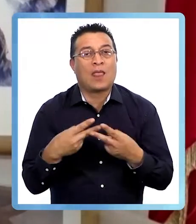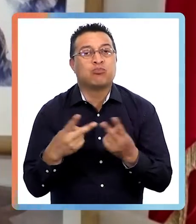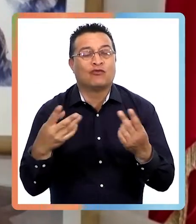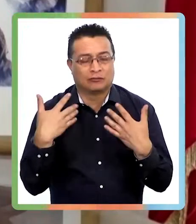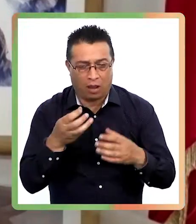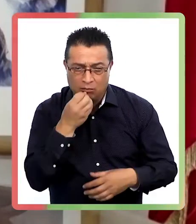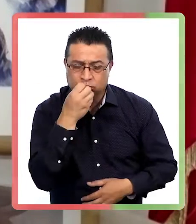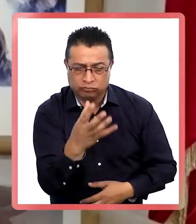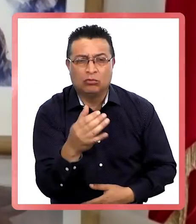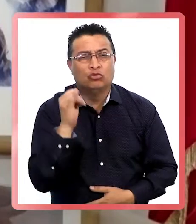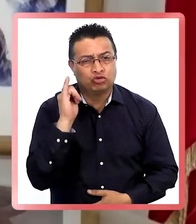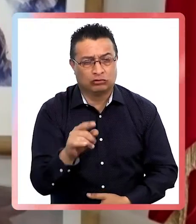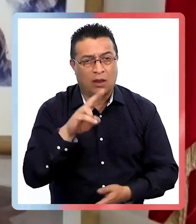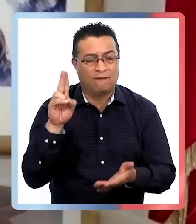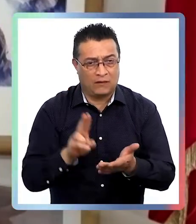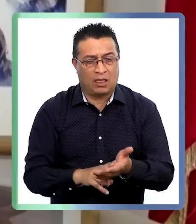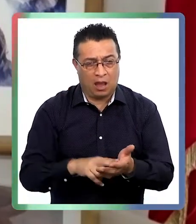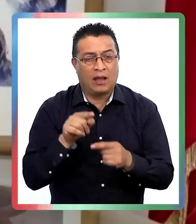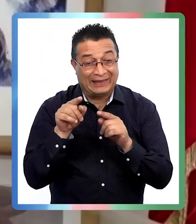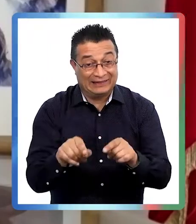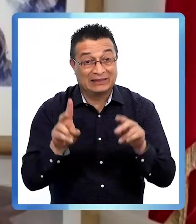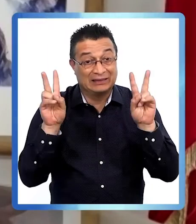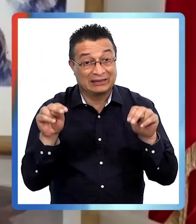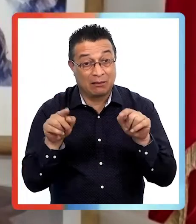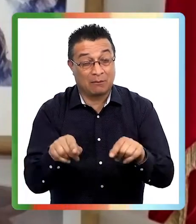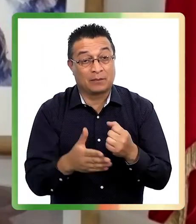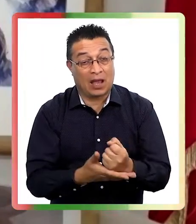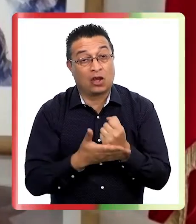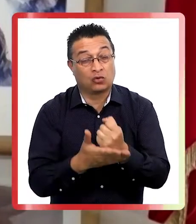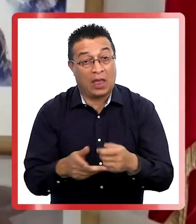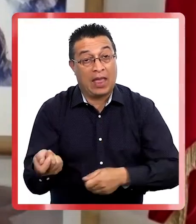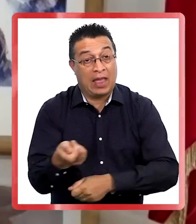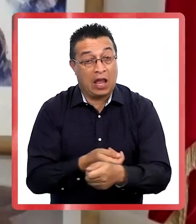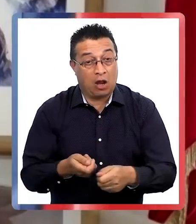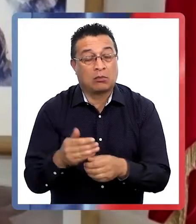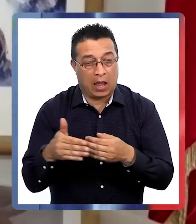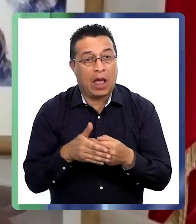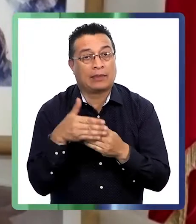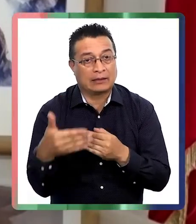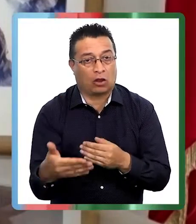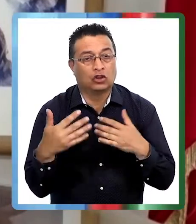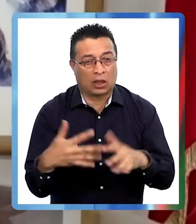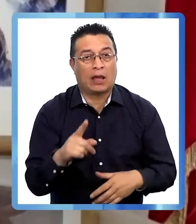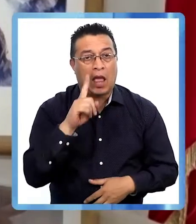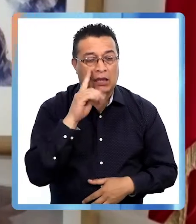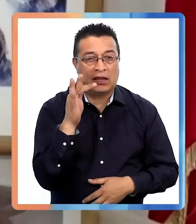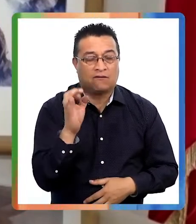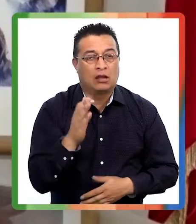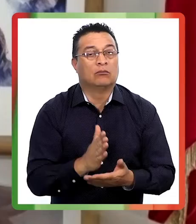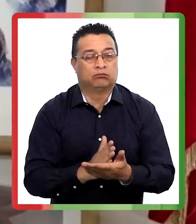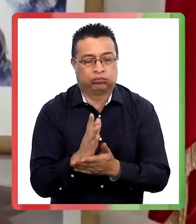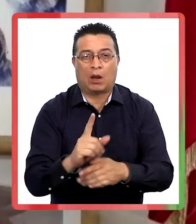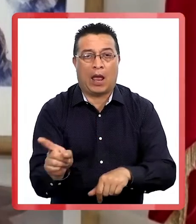él reconoció que efectivamente habíamos llegado en este tema de la ayuda económica atrasados, porque el IFE